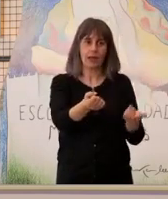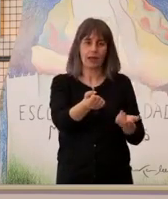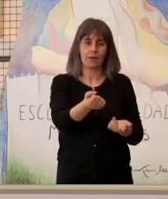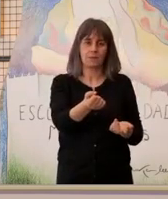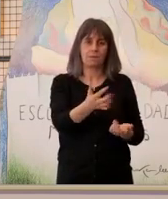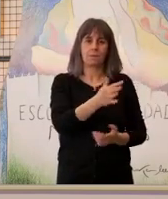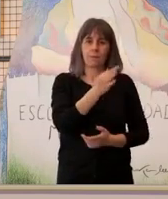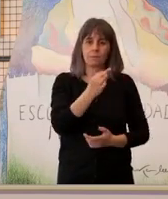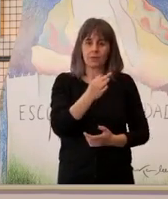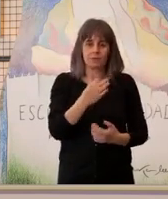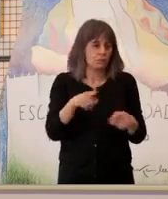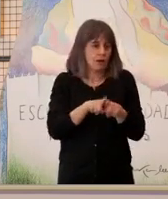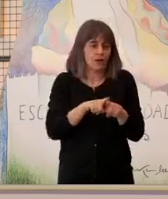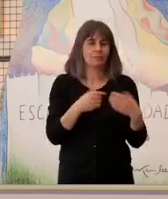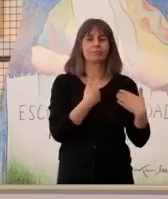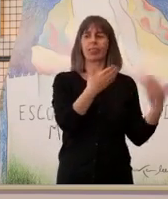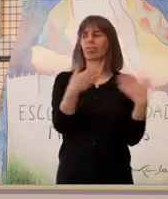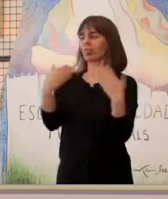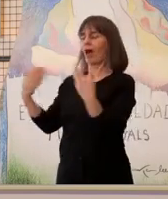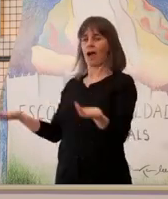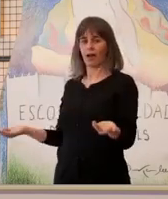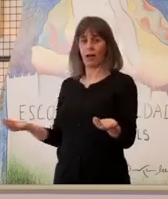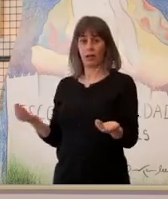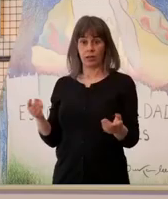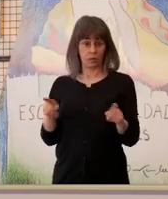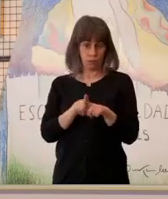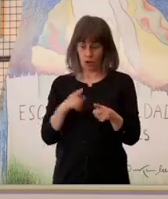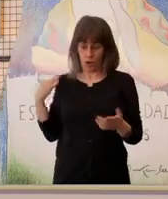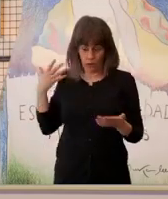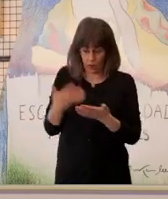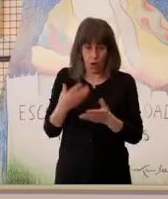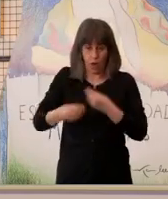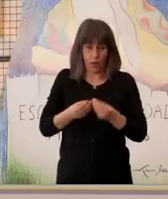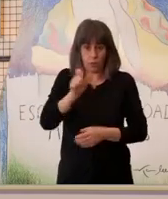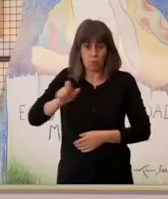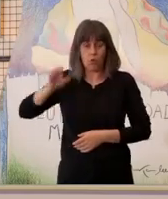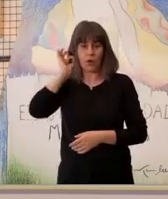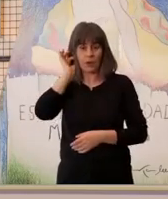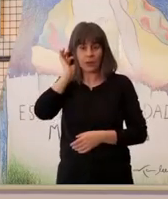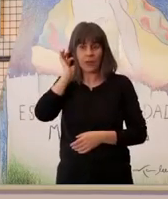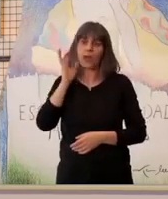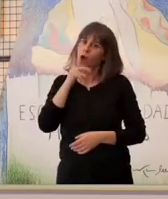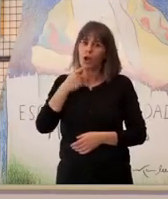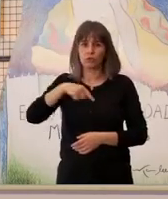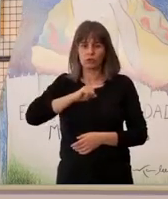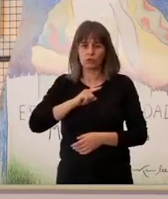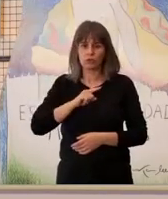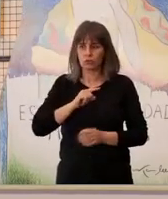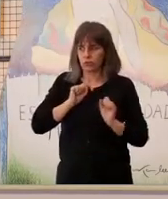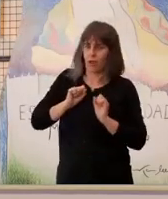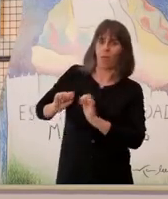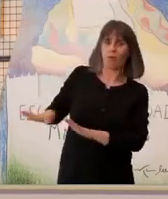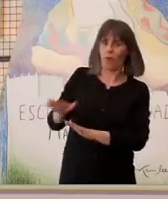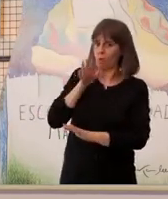de darse a los demás qué es lo que han hecho las mujeres pero de lo que estamos huyendo porque esto nos llevaba al